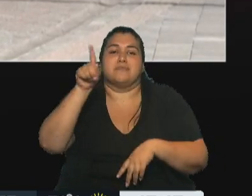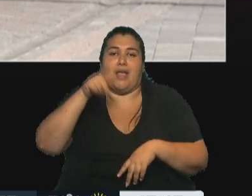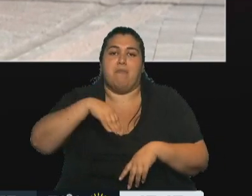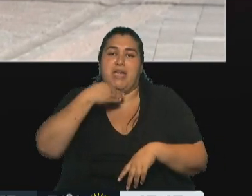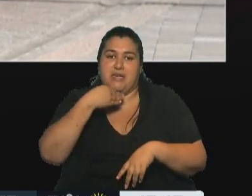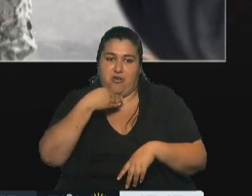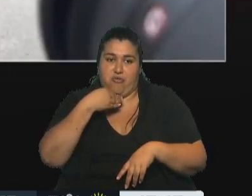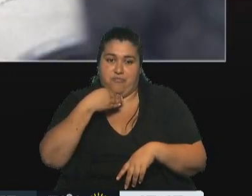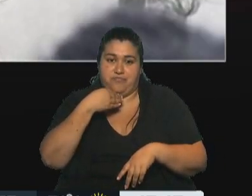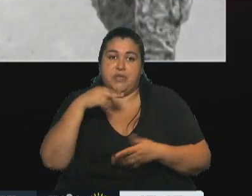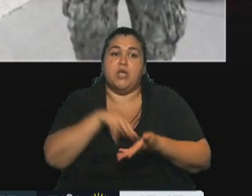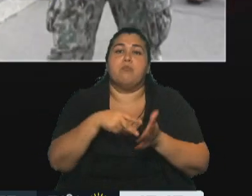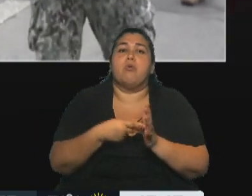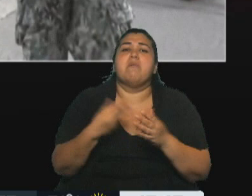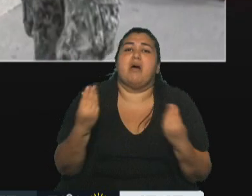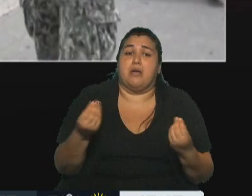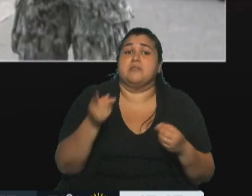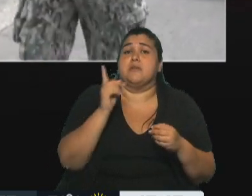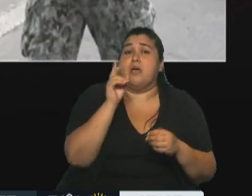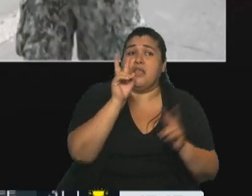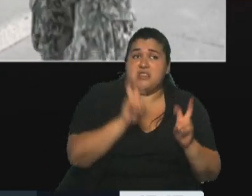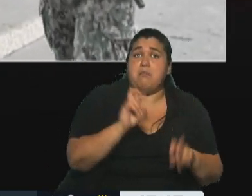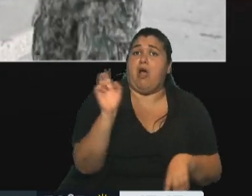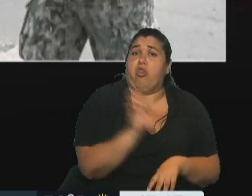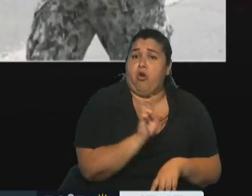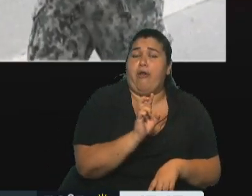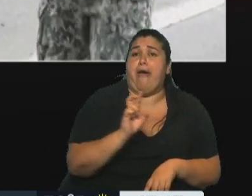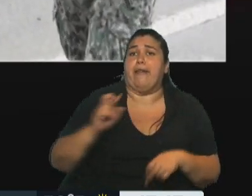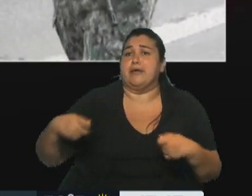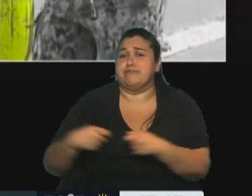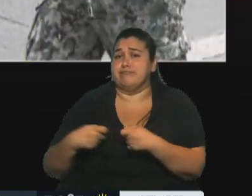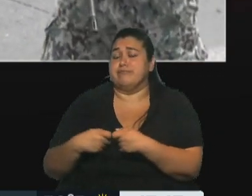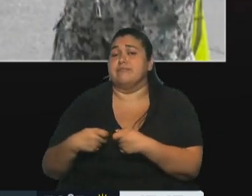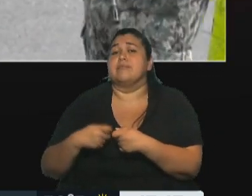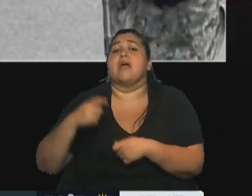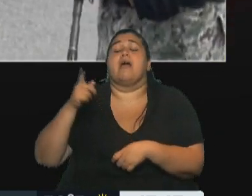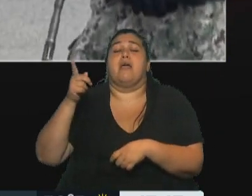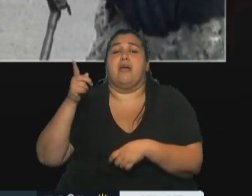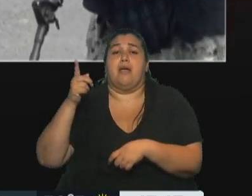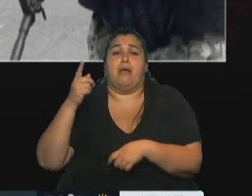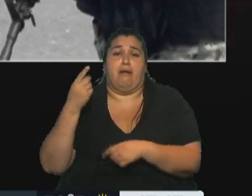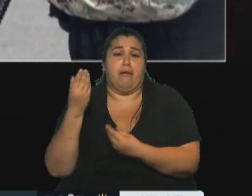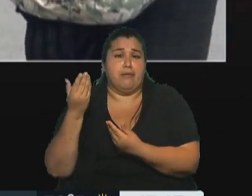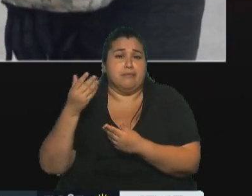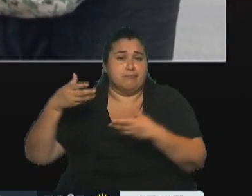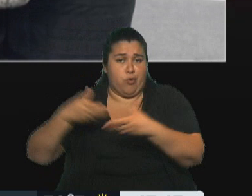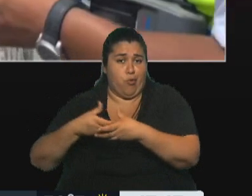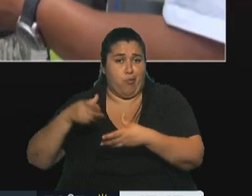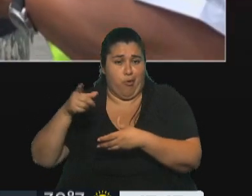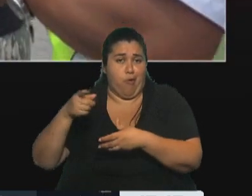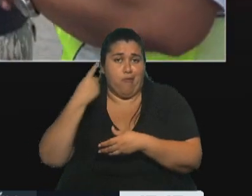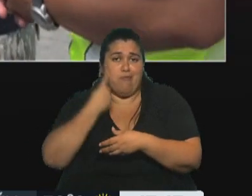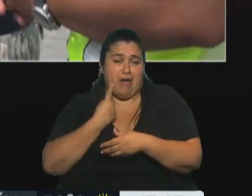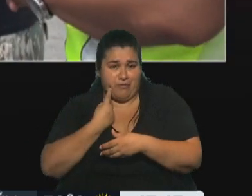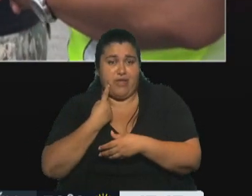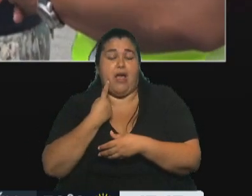lo geopolítico es la dolarización y la articulación de estas bandas, como vimos en la TV de Guayaquil, los tiguerones que